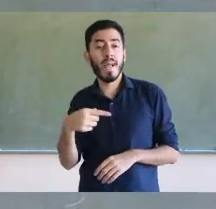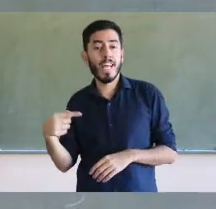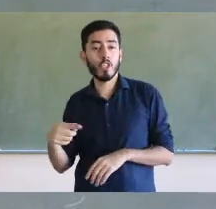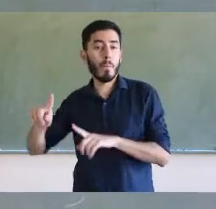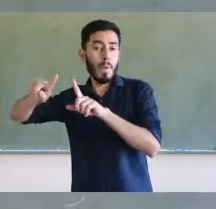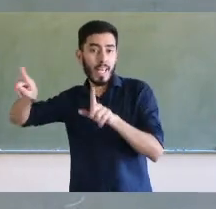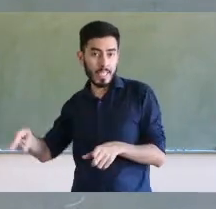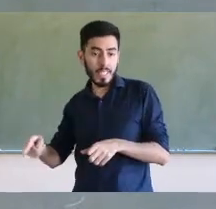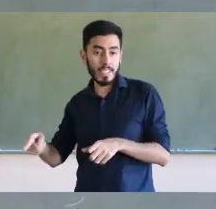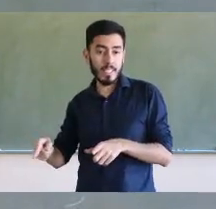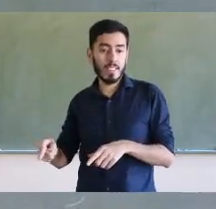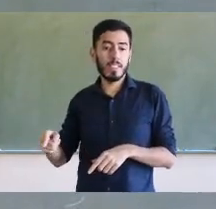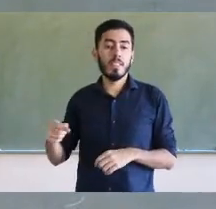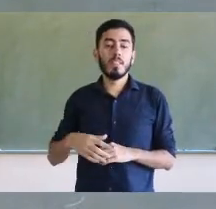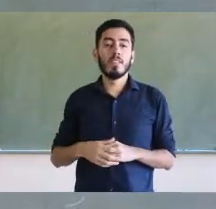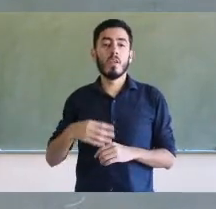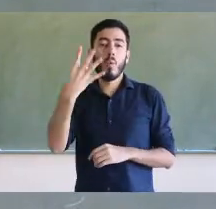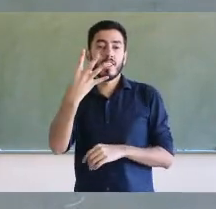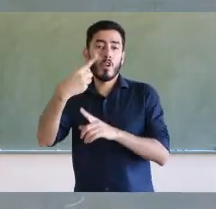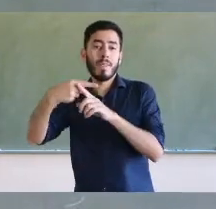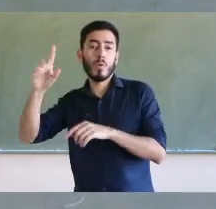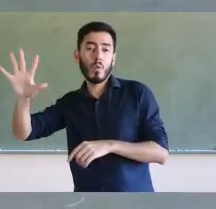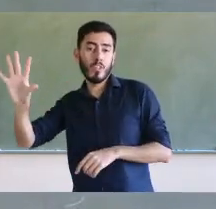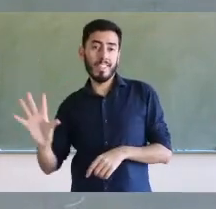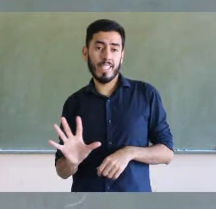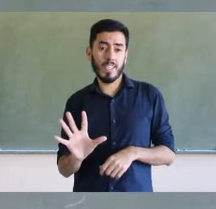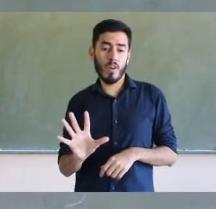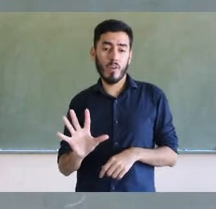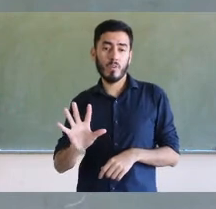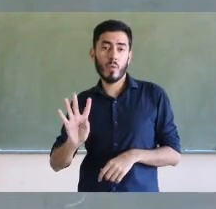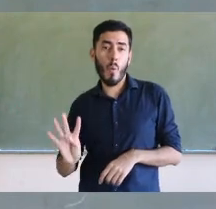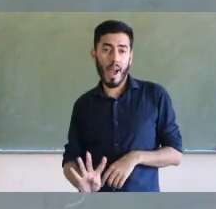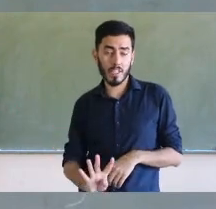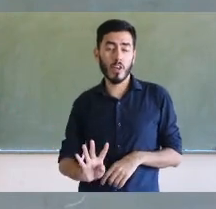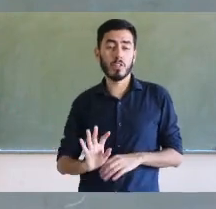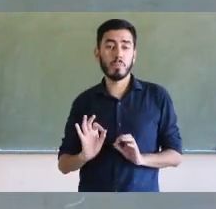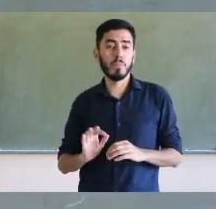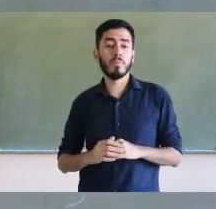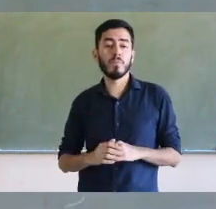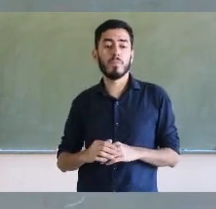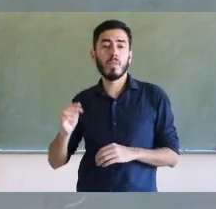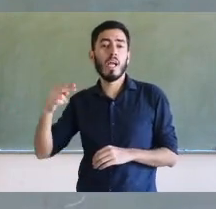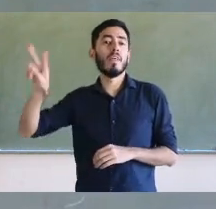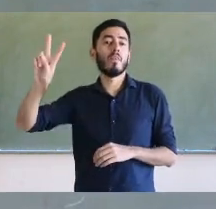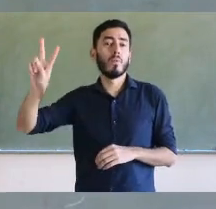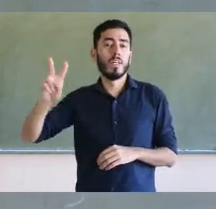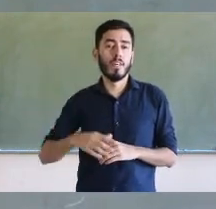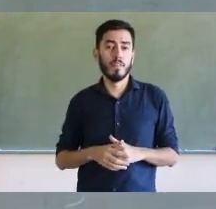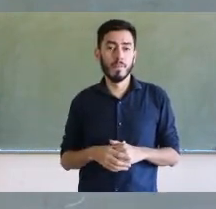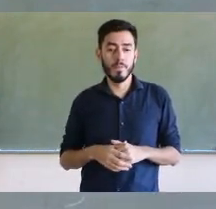abro paréntesis, 4 más 1, 5 cuartos, ¿sí? Elevado al cuadrado.